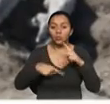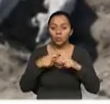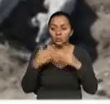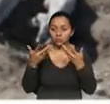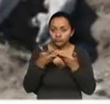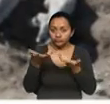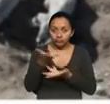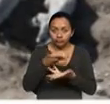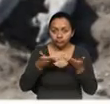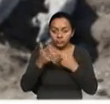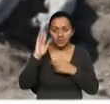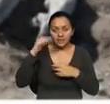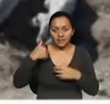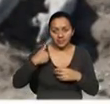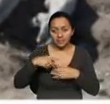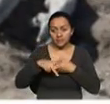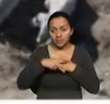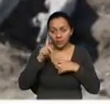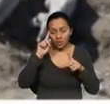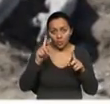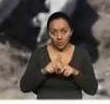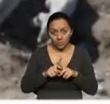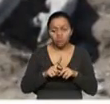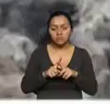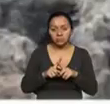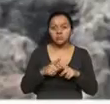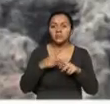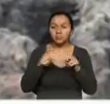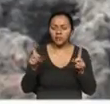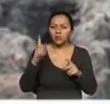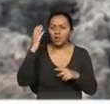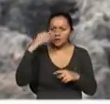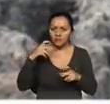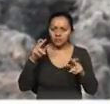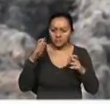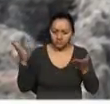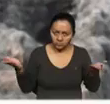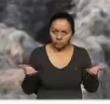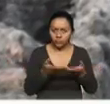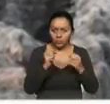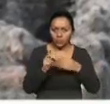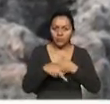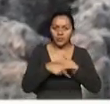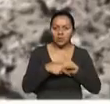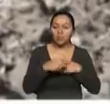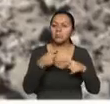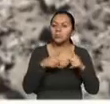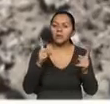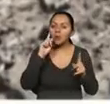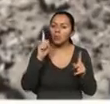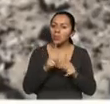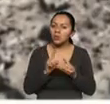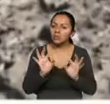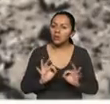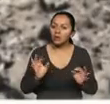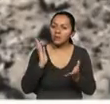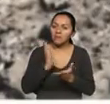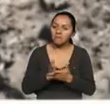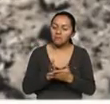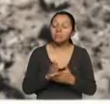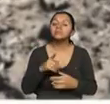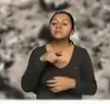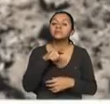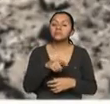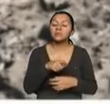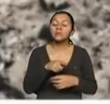no se hicieron en el 2015. Argentina permitirá a Paraguay el ingreso de sus maquinarias para canalizar el río, cuyas aguas